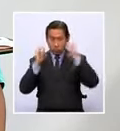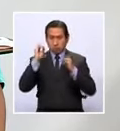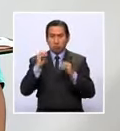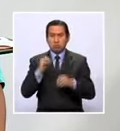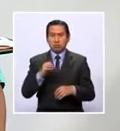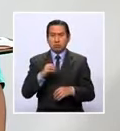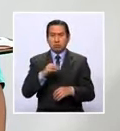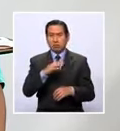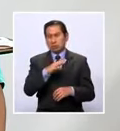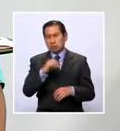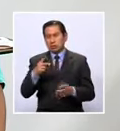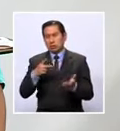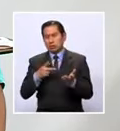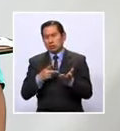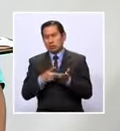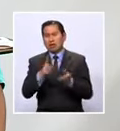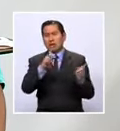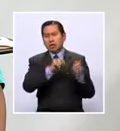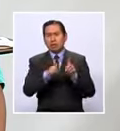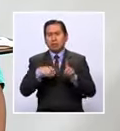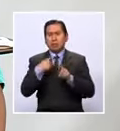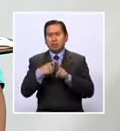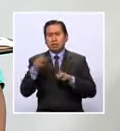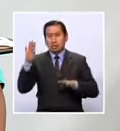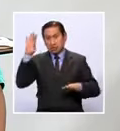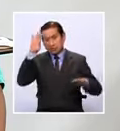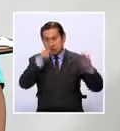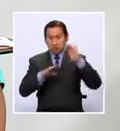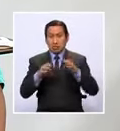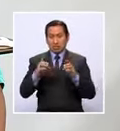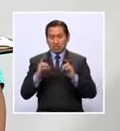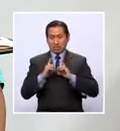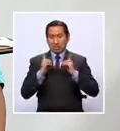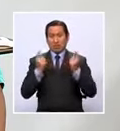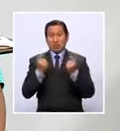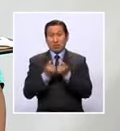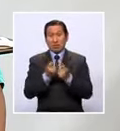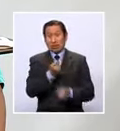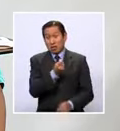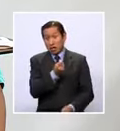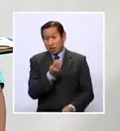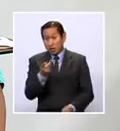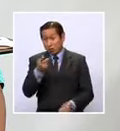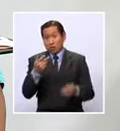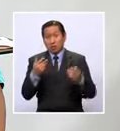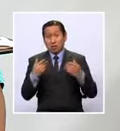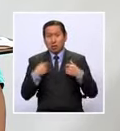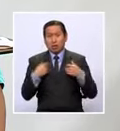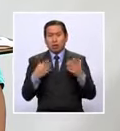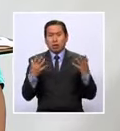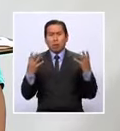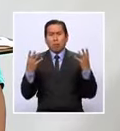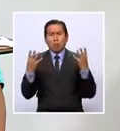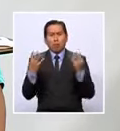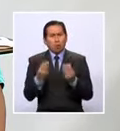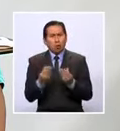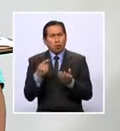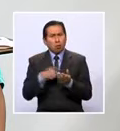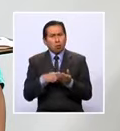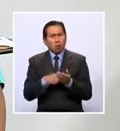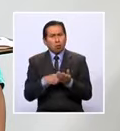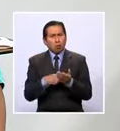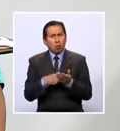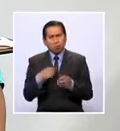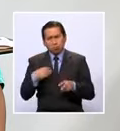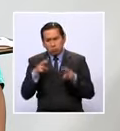decir la verdad también nos preocupa aquellos departamentos que tienen un registro tan bajo de casos y vamos